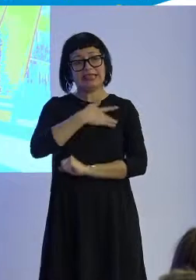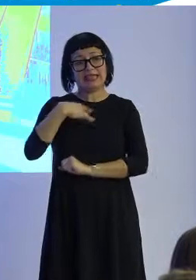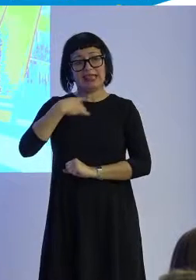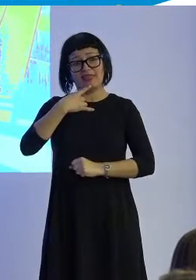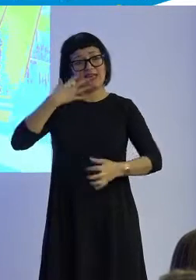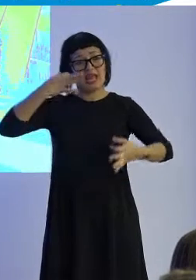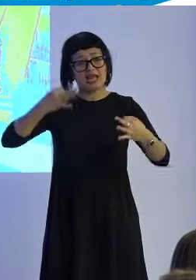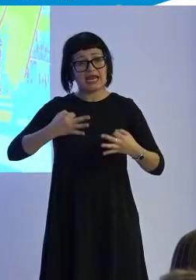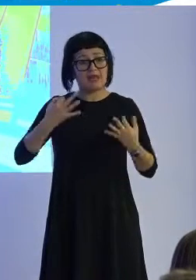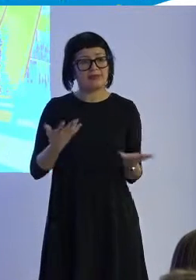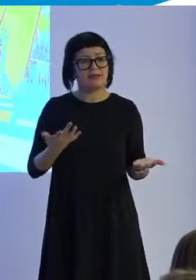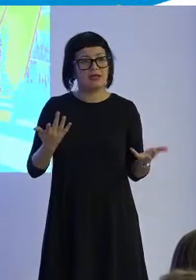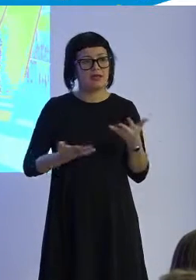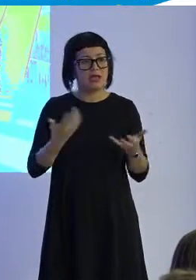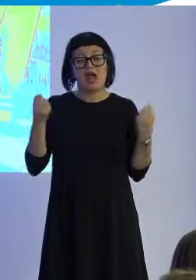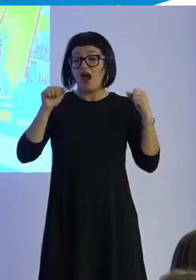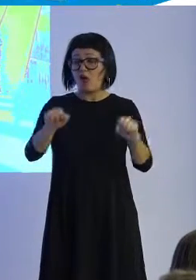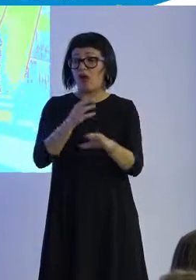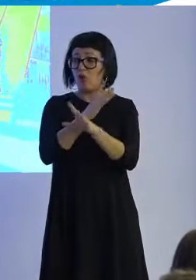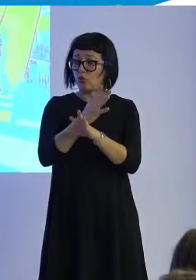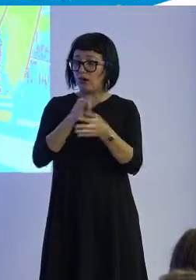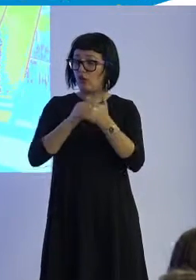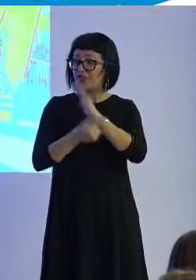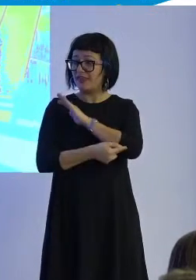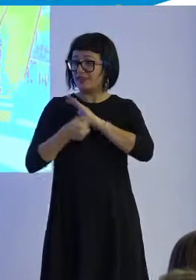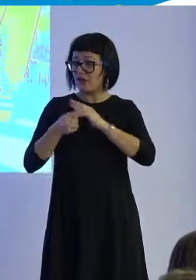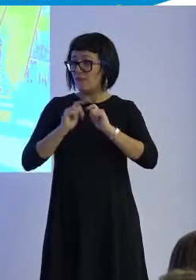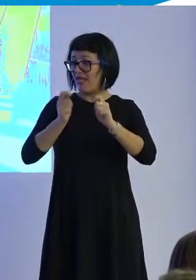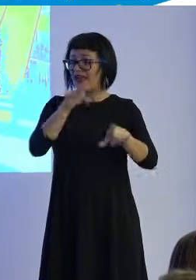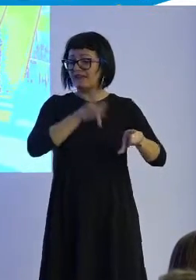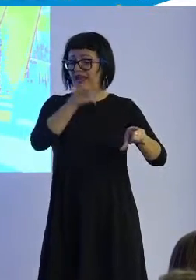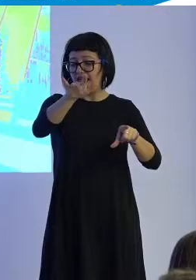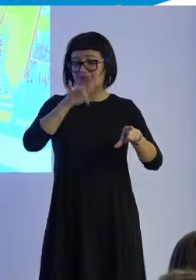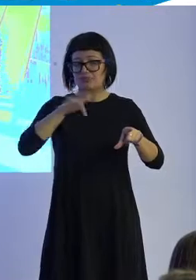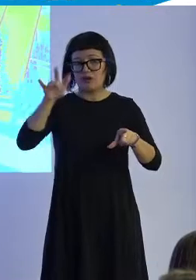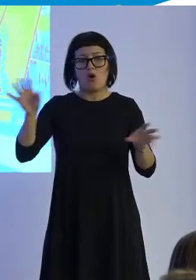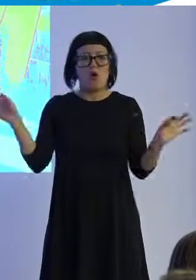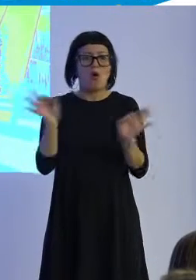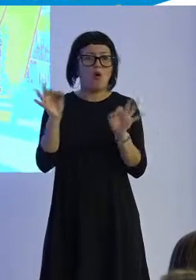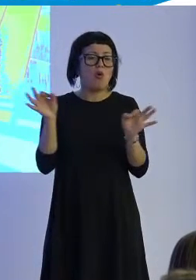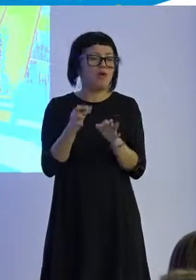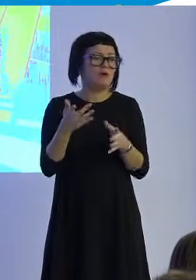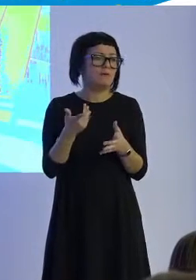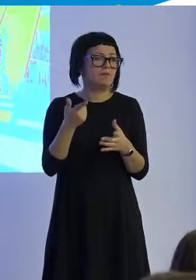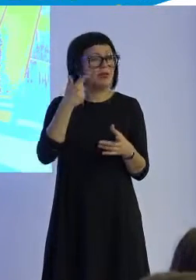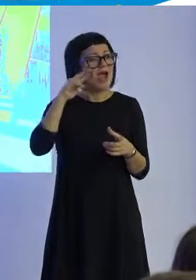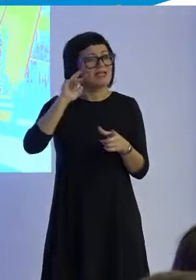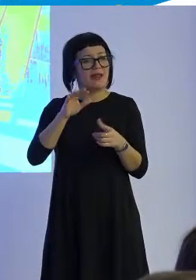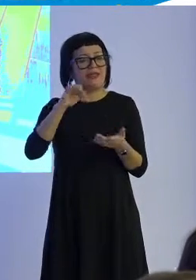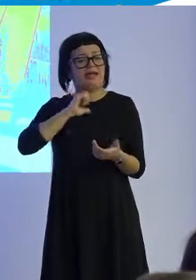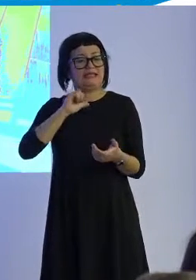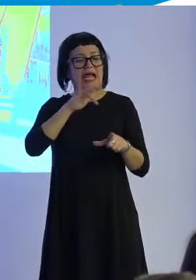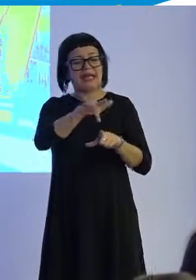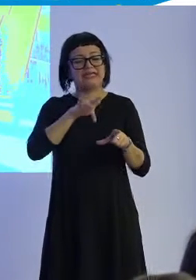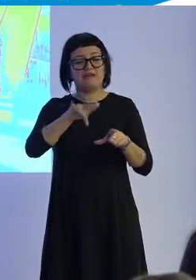realmente que podamos, aunque un juego lo hayas diseñado para dar ciertas teclas o una experiencia tenga el interface, tú